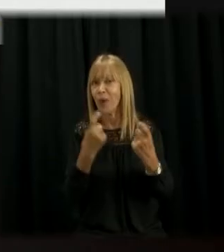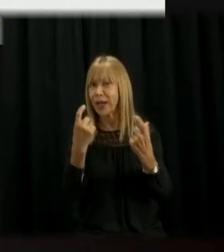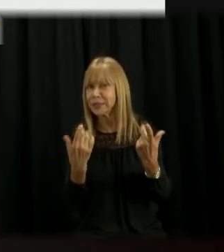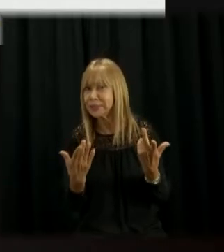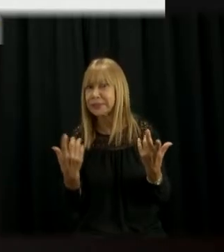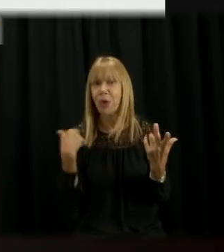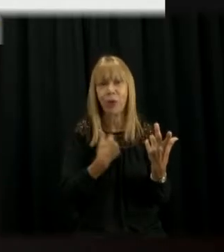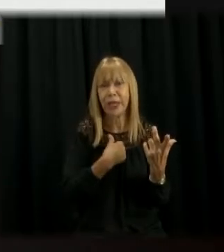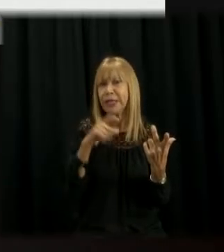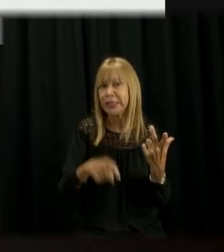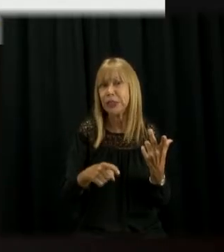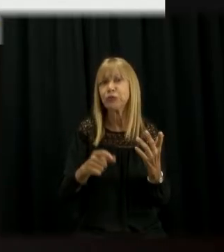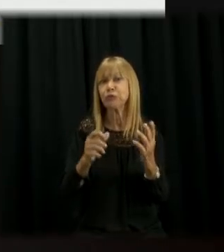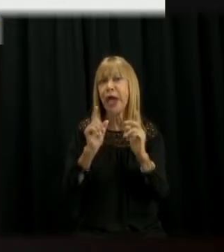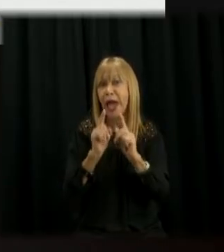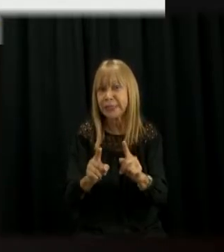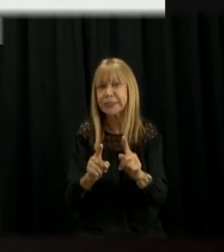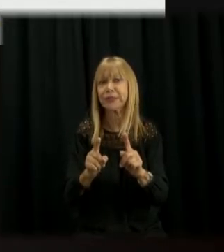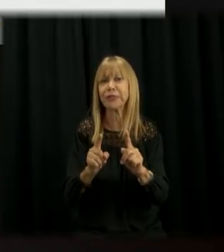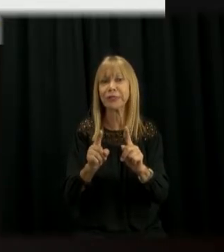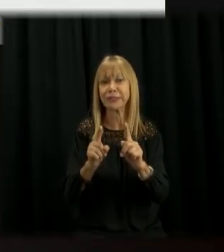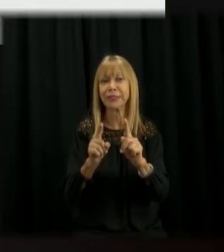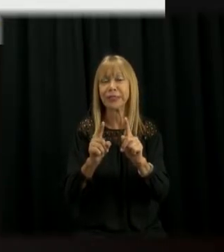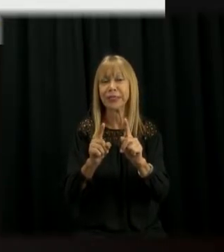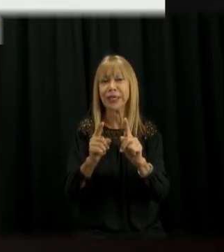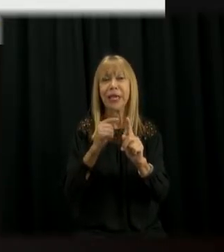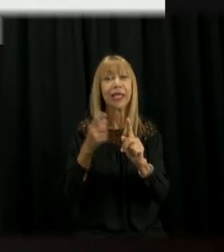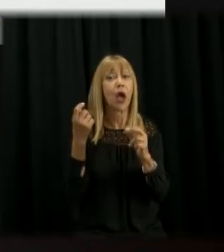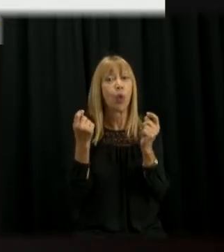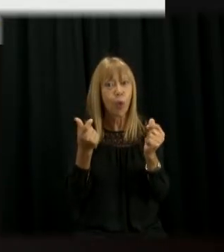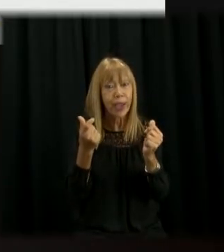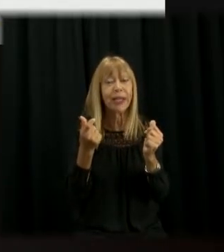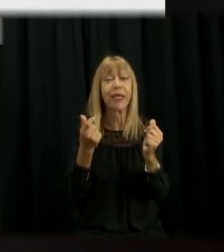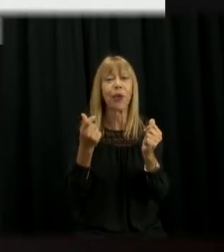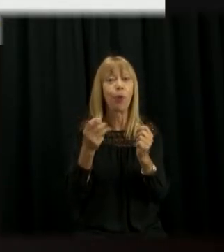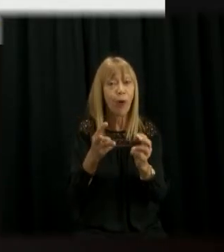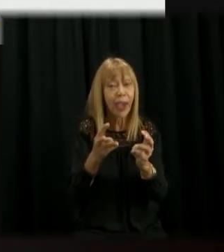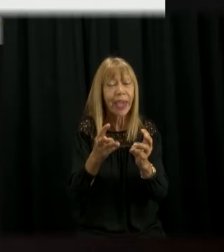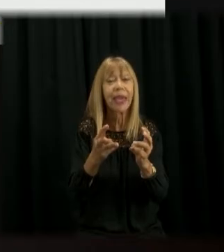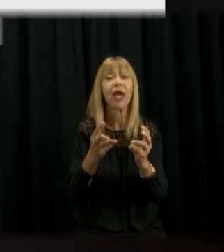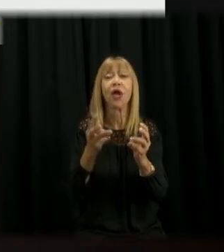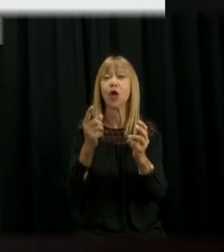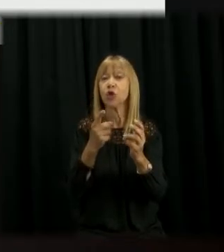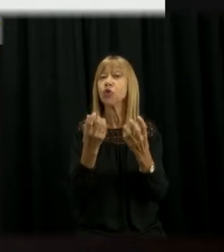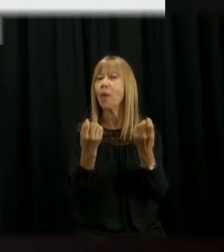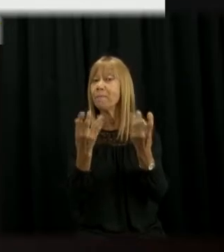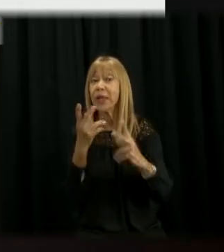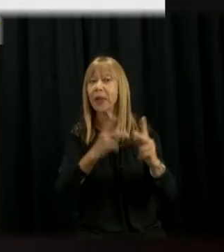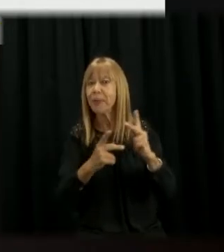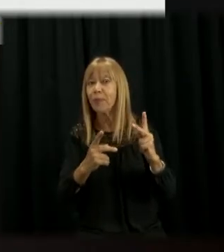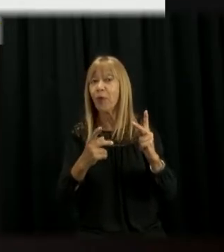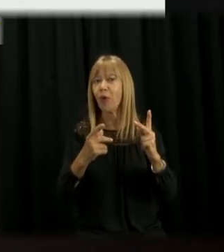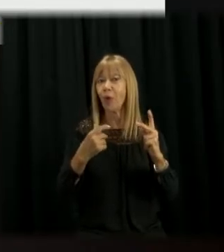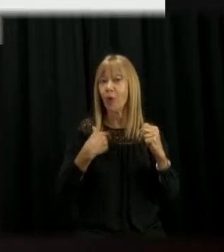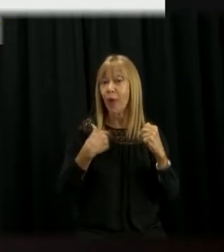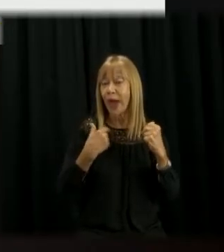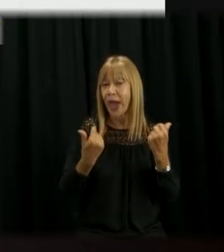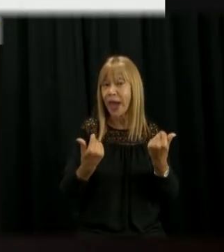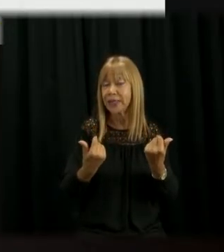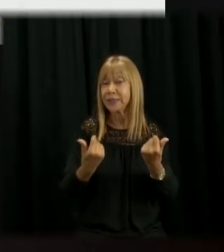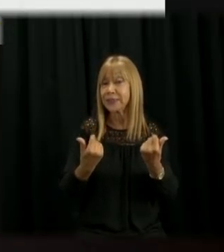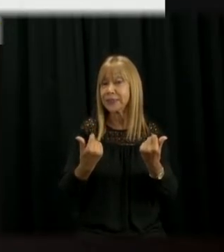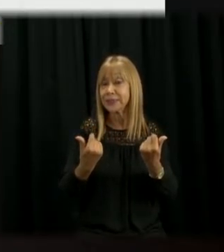a los servicios realizados. Tenemos que contestar muchas de una manera rápida a muchas personas